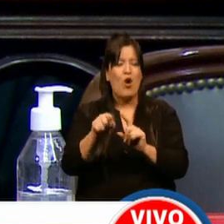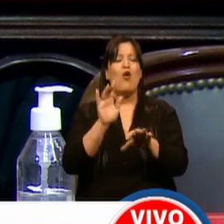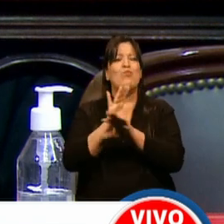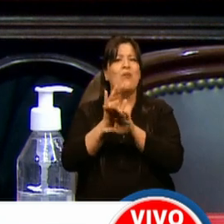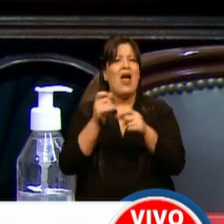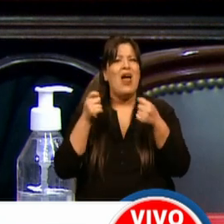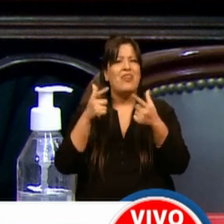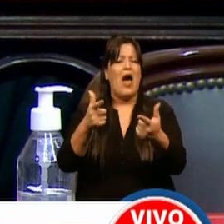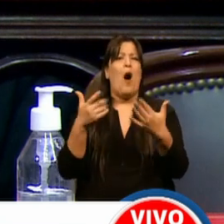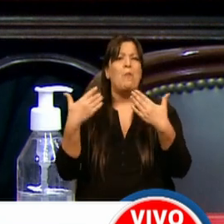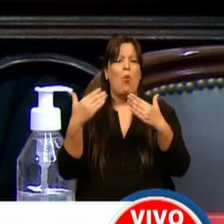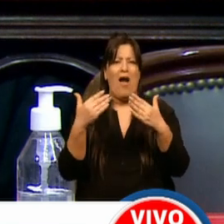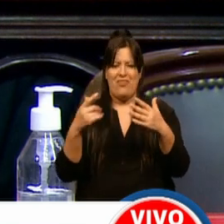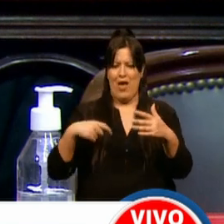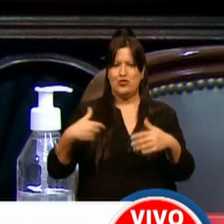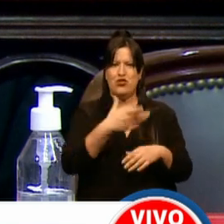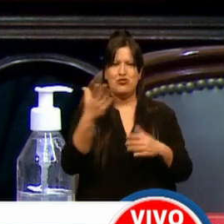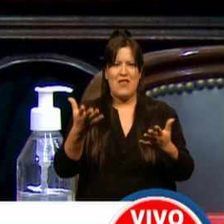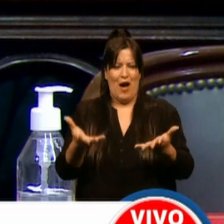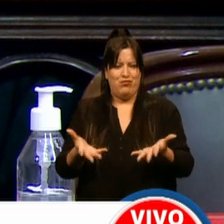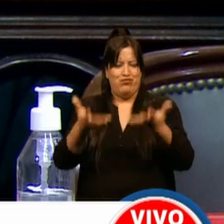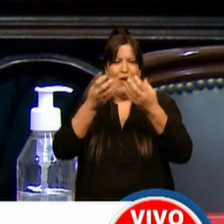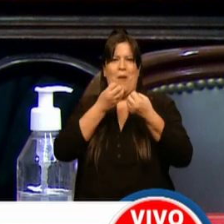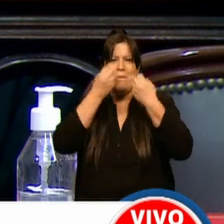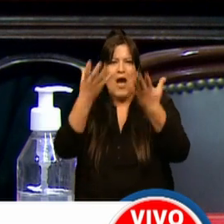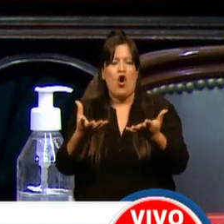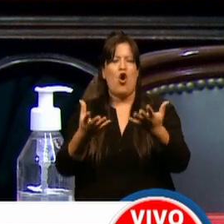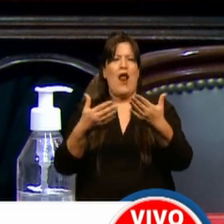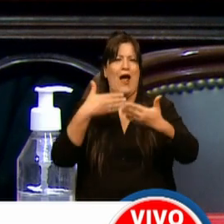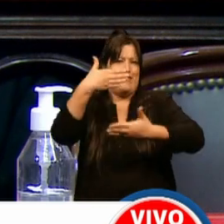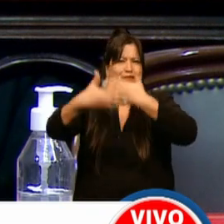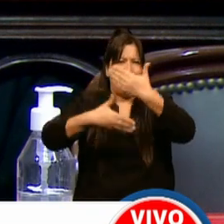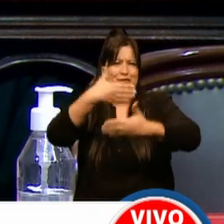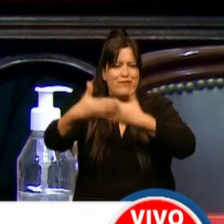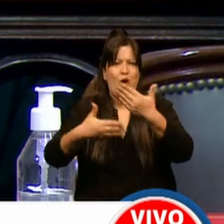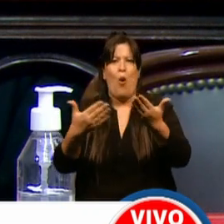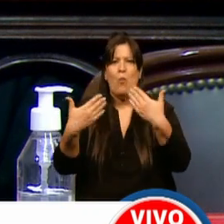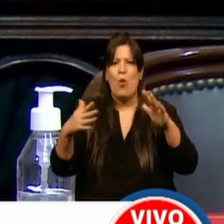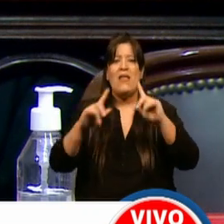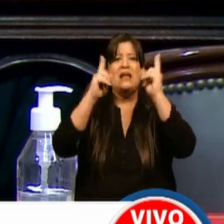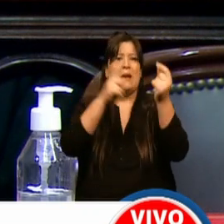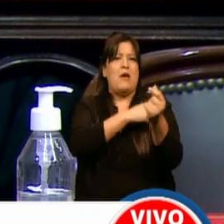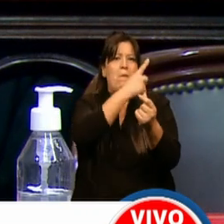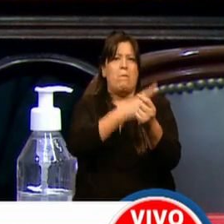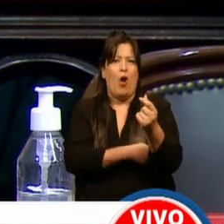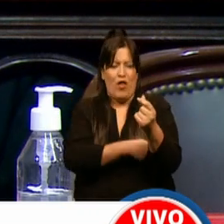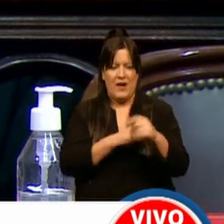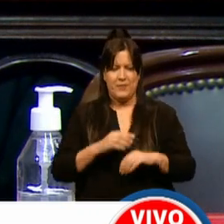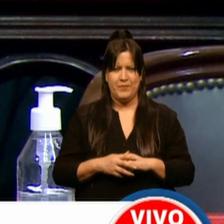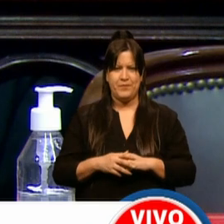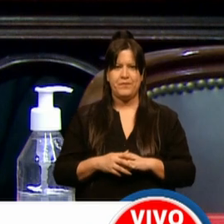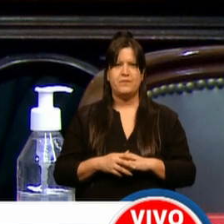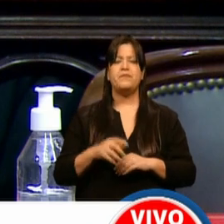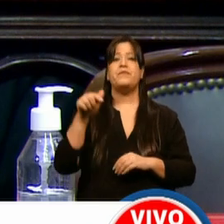posibilidad del ascenso social la posibilidad de crecer y la posibilidad de empoderarse texto